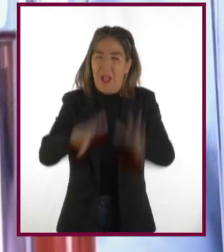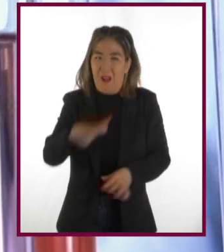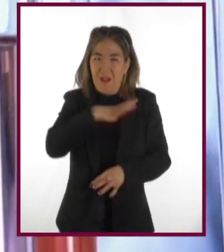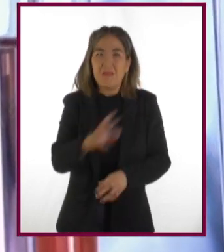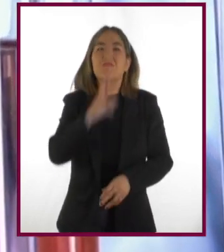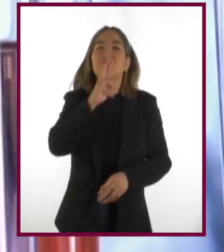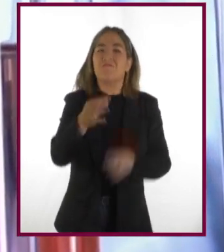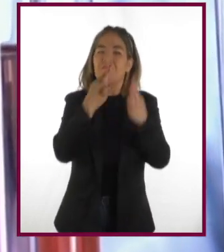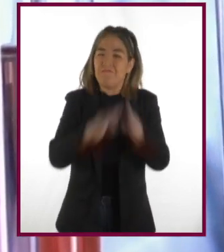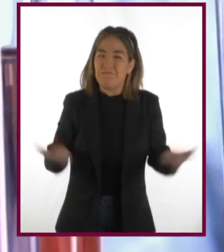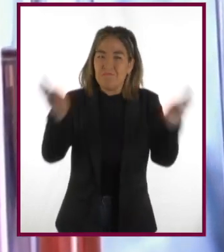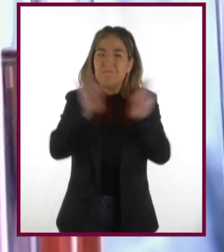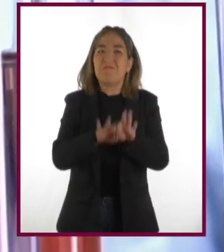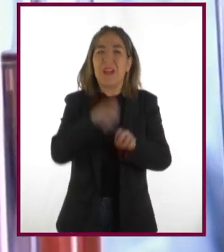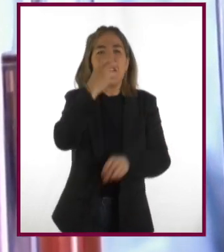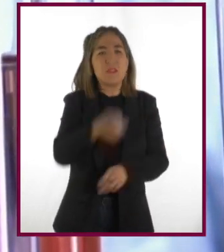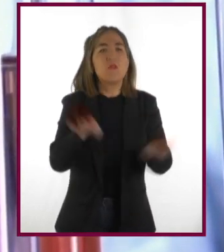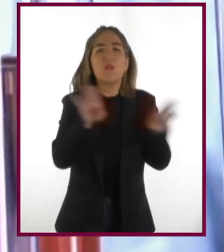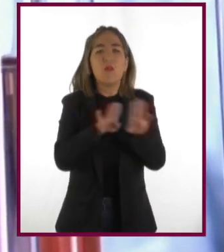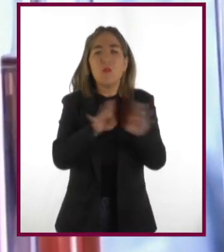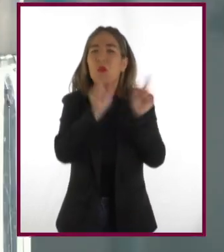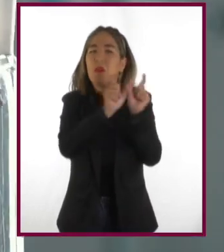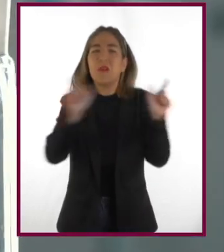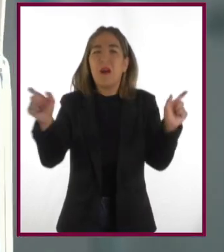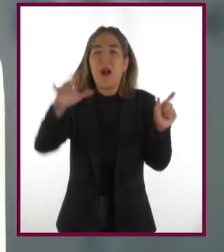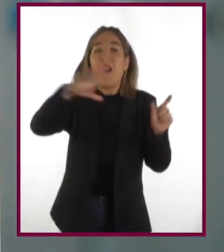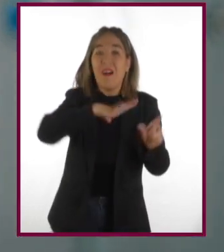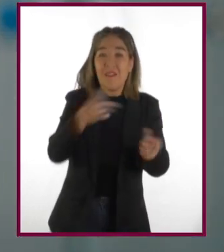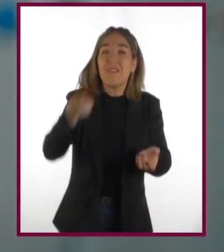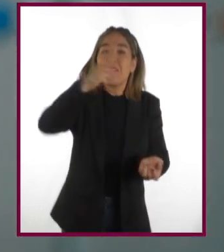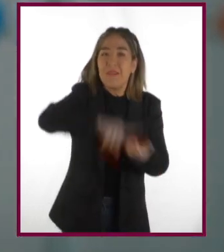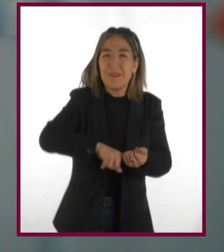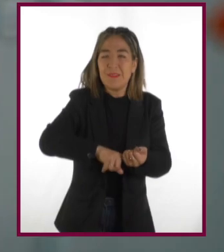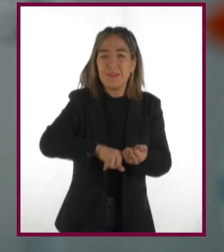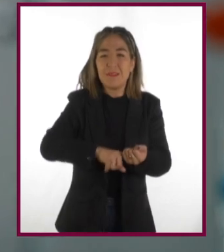una solución muy importante. O sea, de hecho, estas ecuaciones